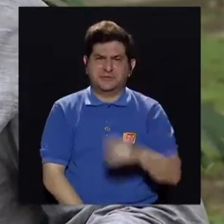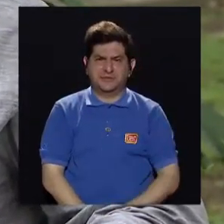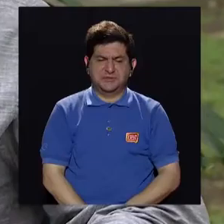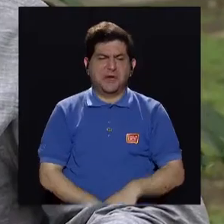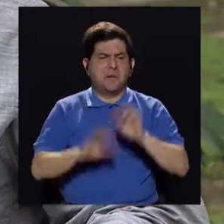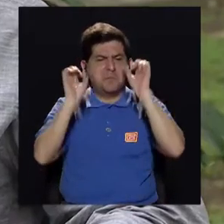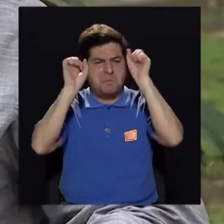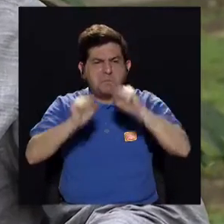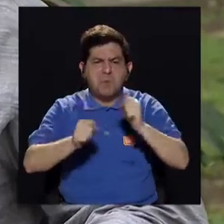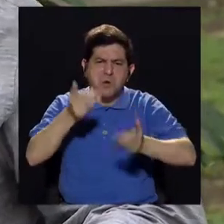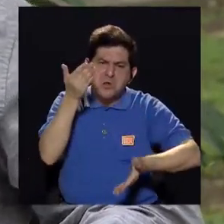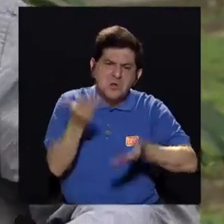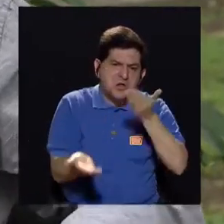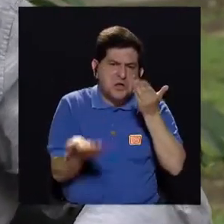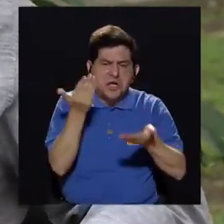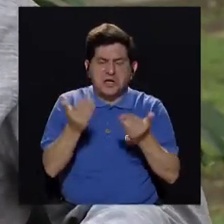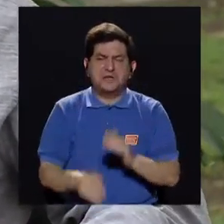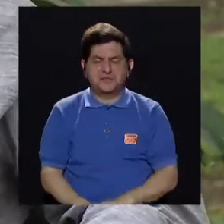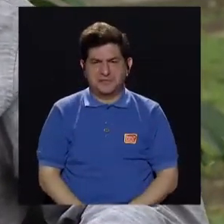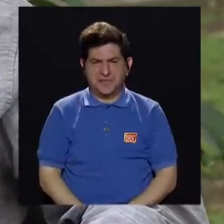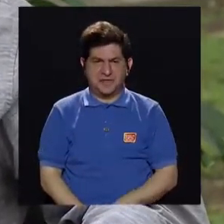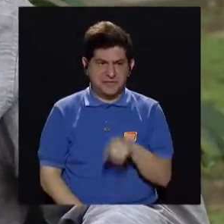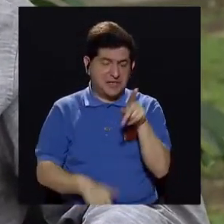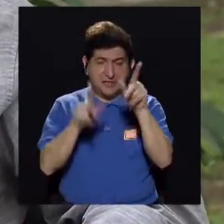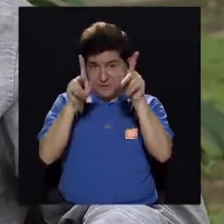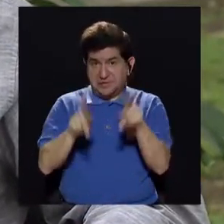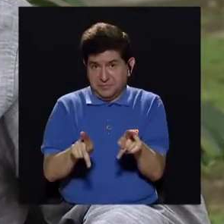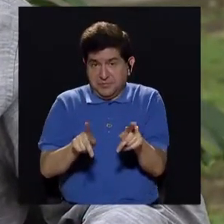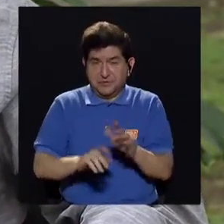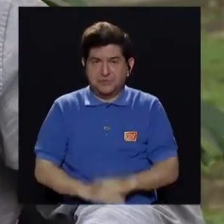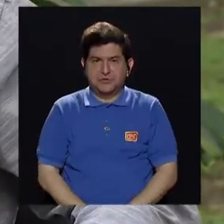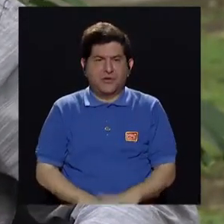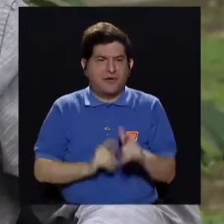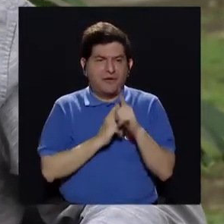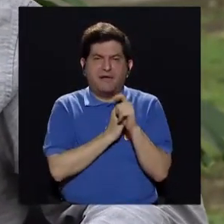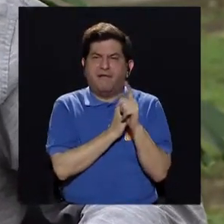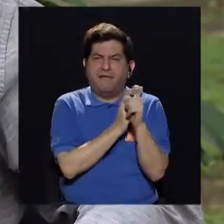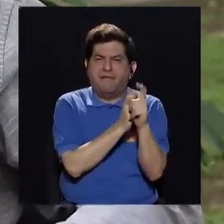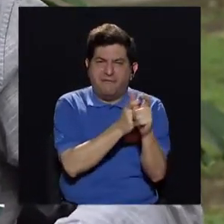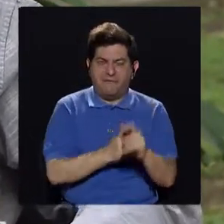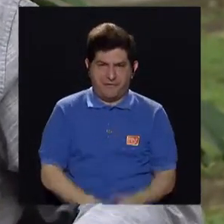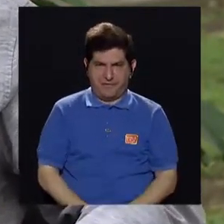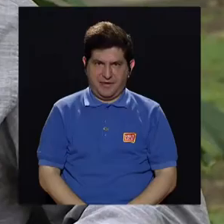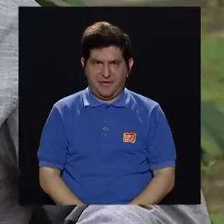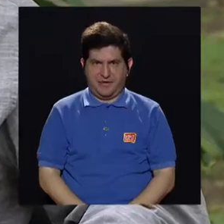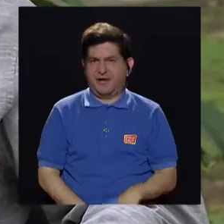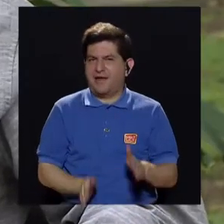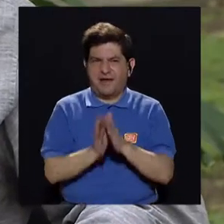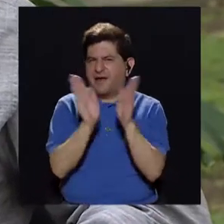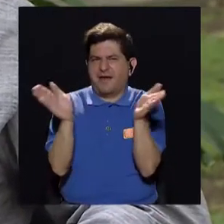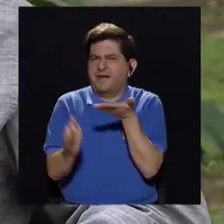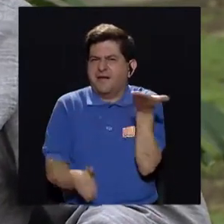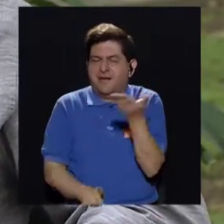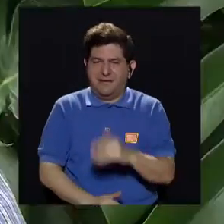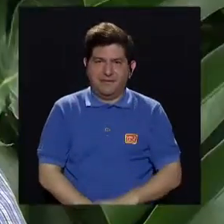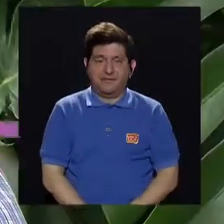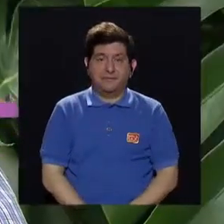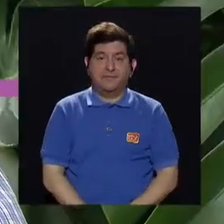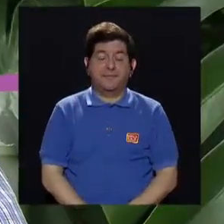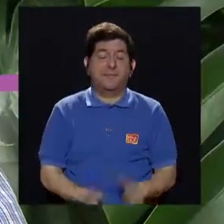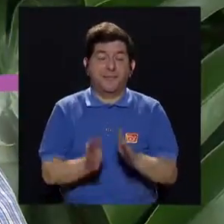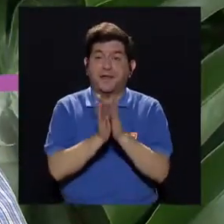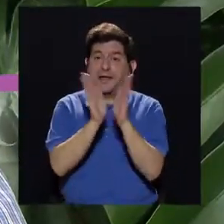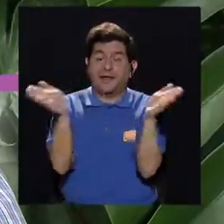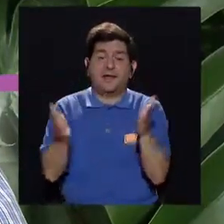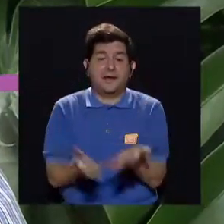en que podría hacer o quisiera realizar, pues, una carrera o comenzar a correr en términos generales.